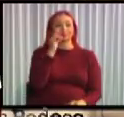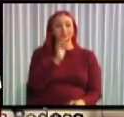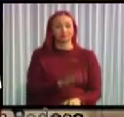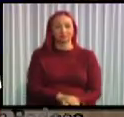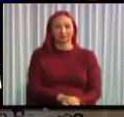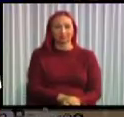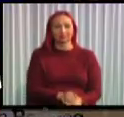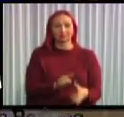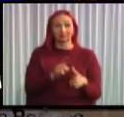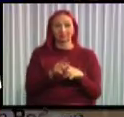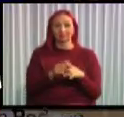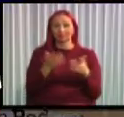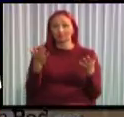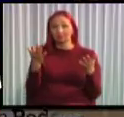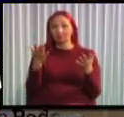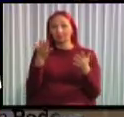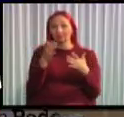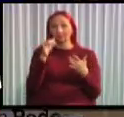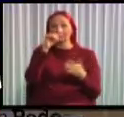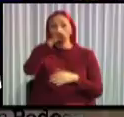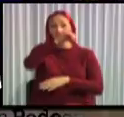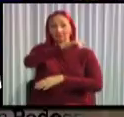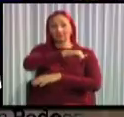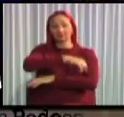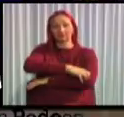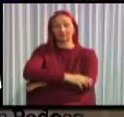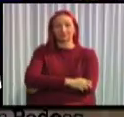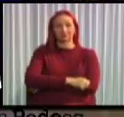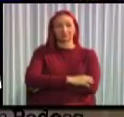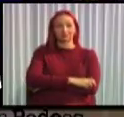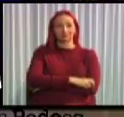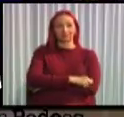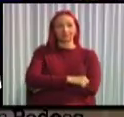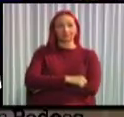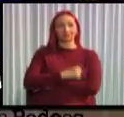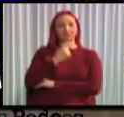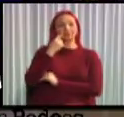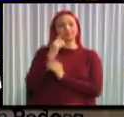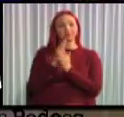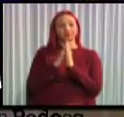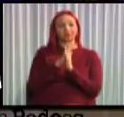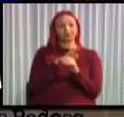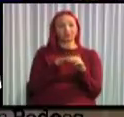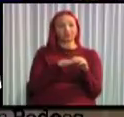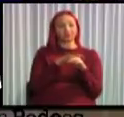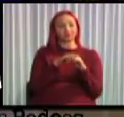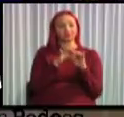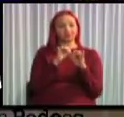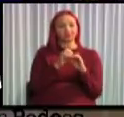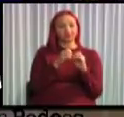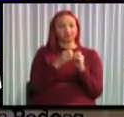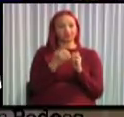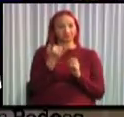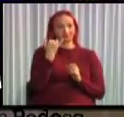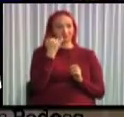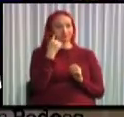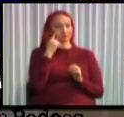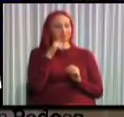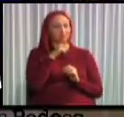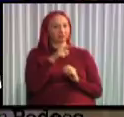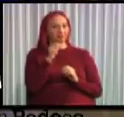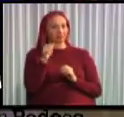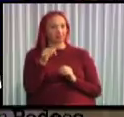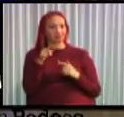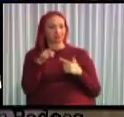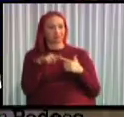decirle entonces al caballero, ya colgó la llamada, compañeros. Ok, vamos a pedirle que por favor deje el número de teléfono para que